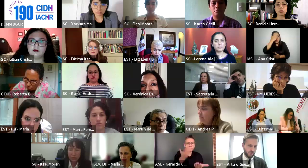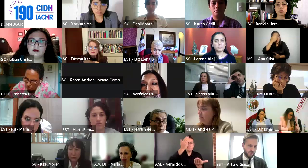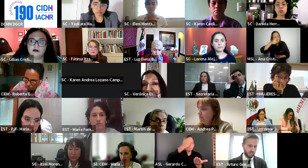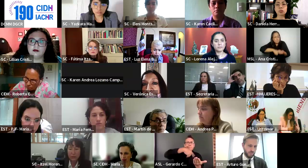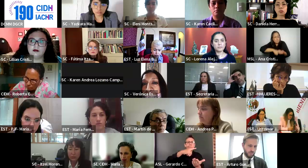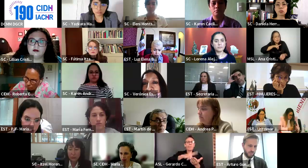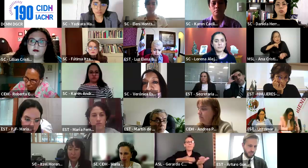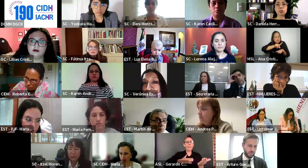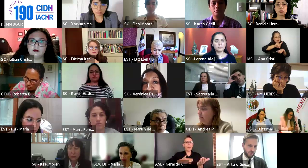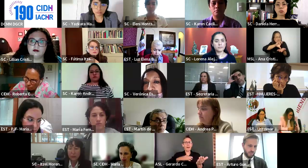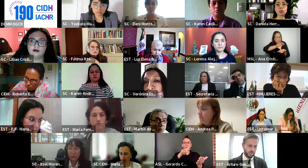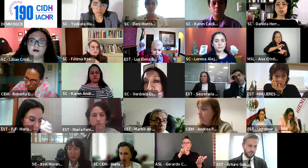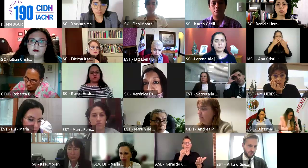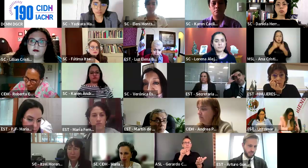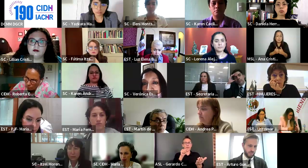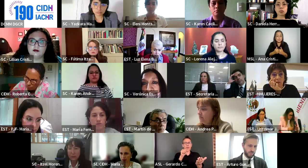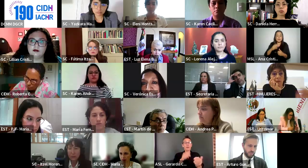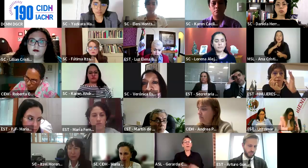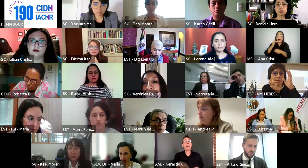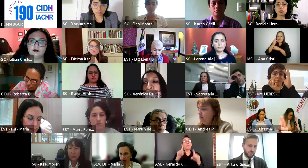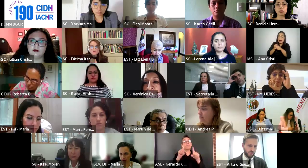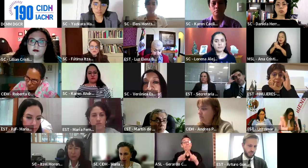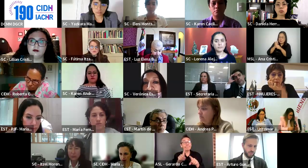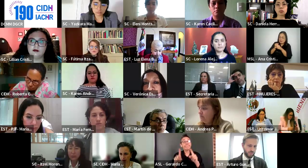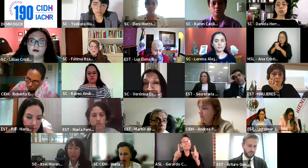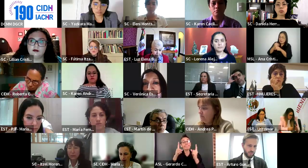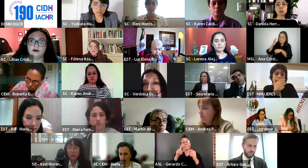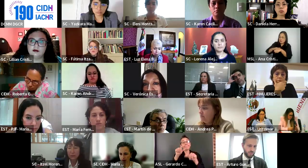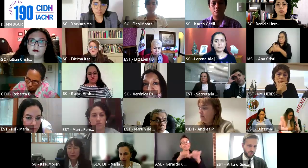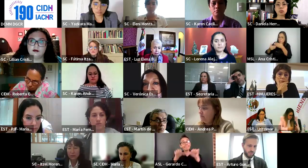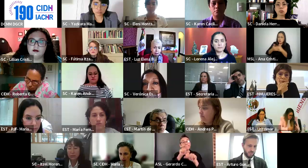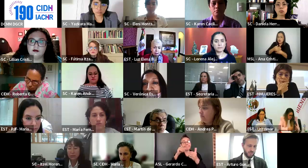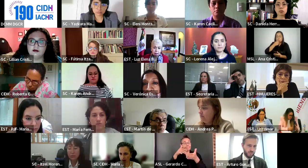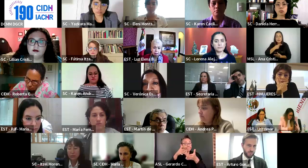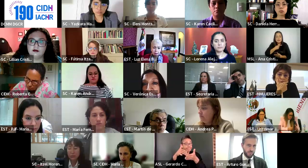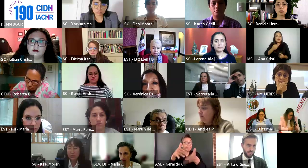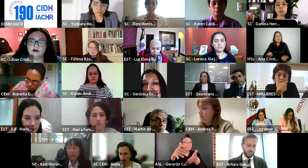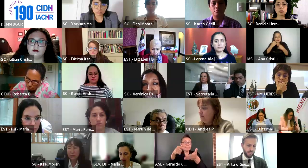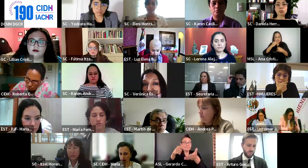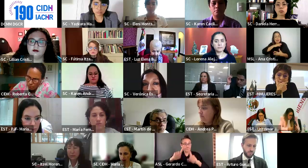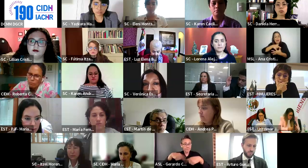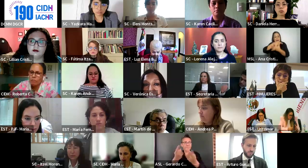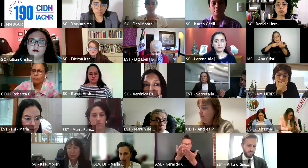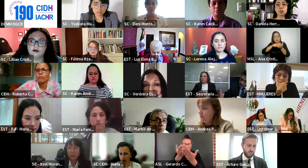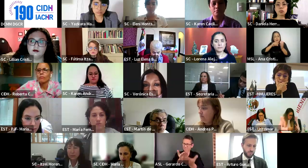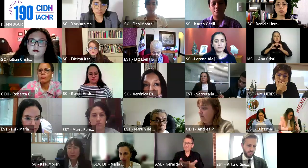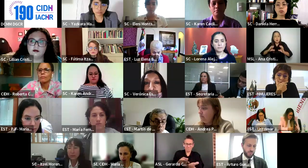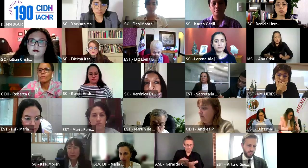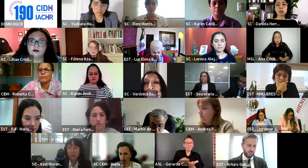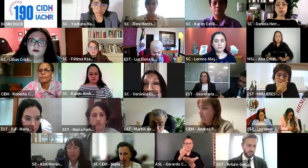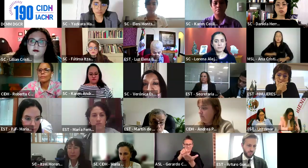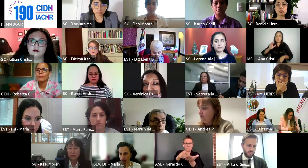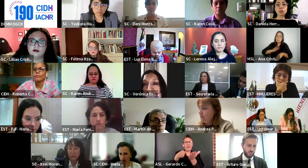Estado. Investigación científica de última generación valida una cascada de afectaciones orgánicas neuroinmunes en los